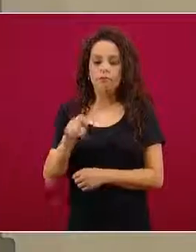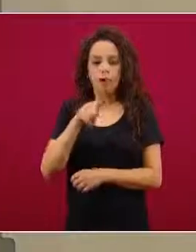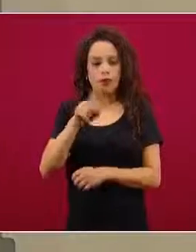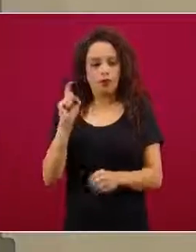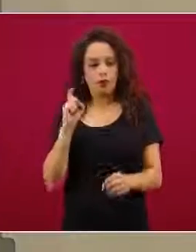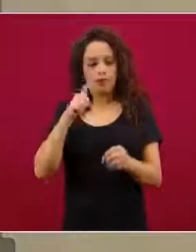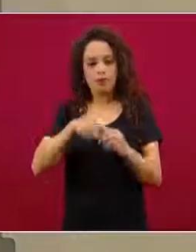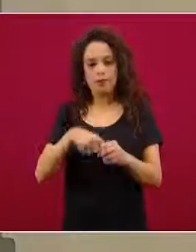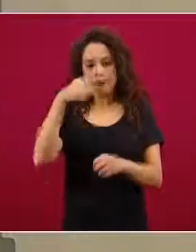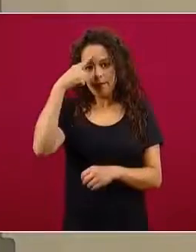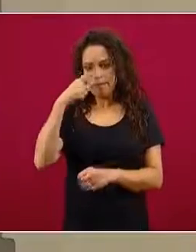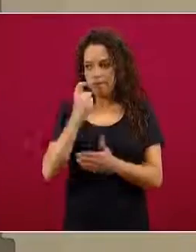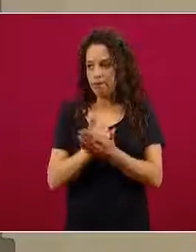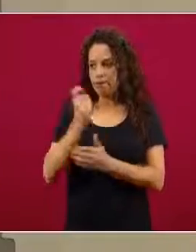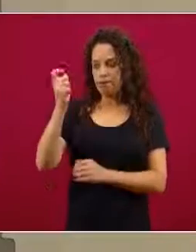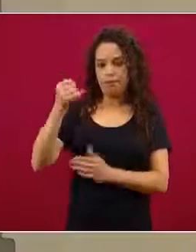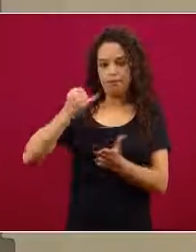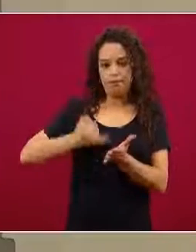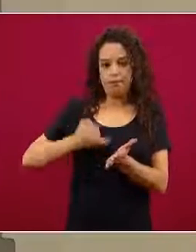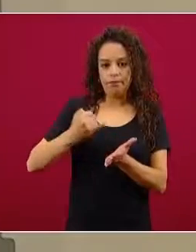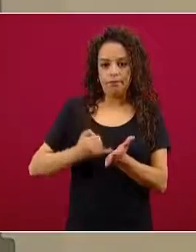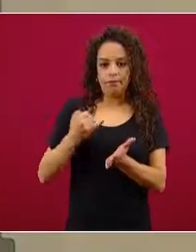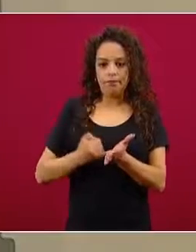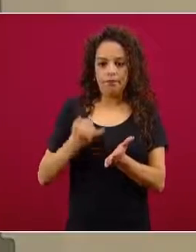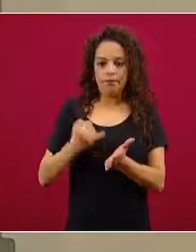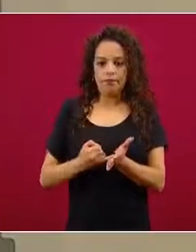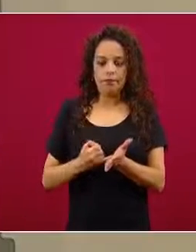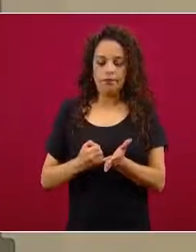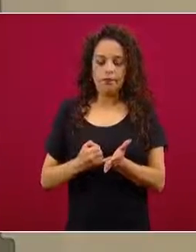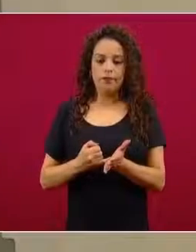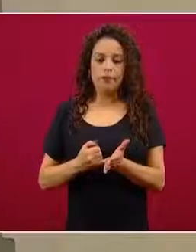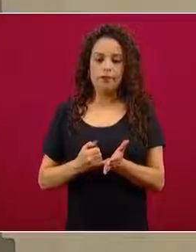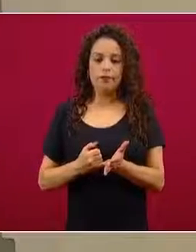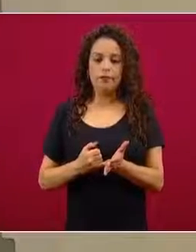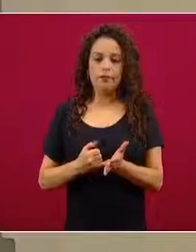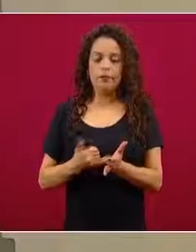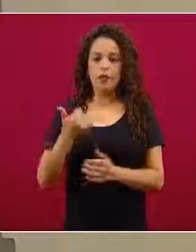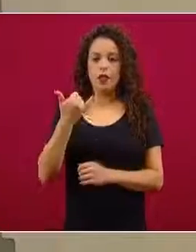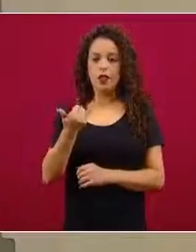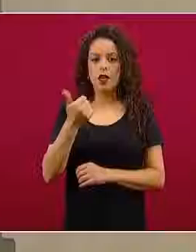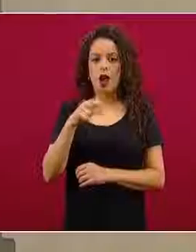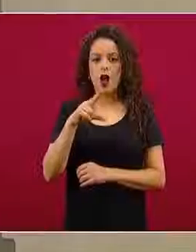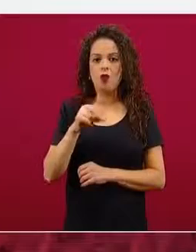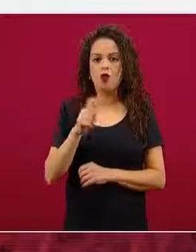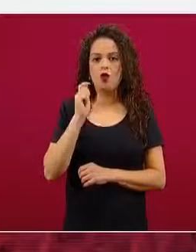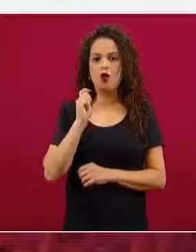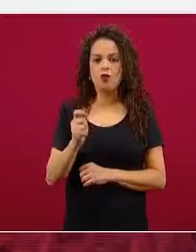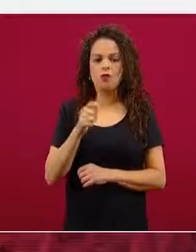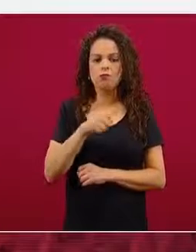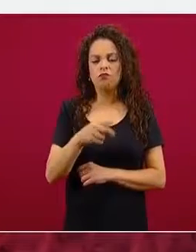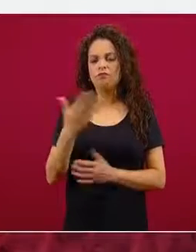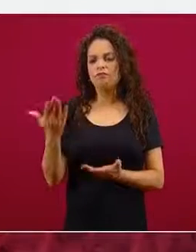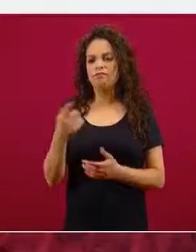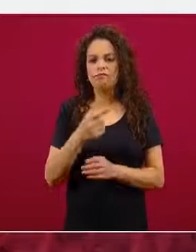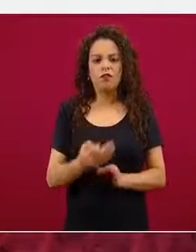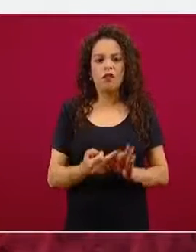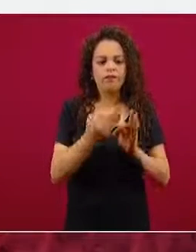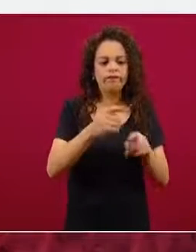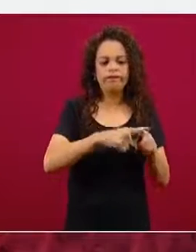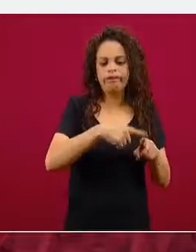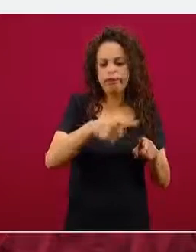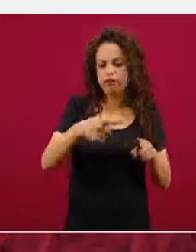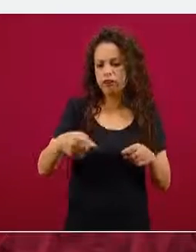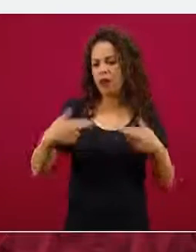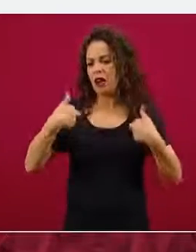impuestos y dejan de depender de usureros, agiotistas, representantes